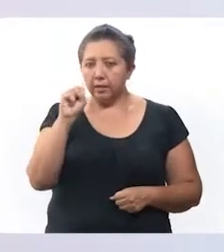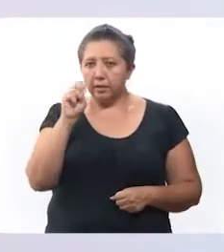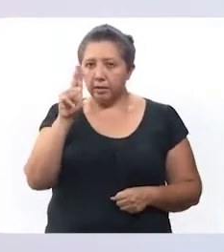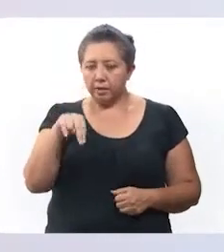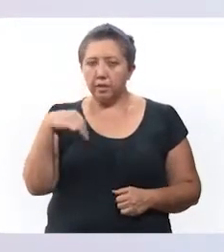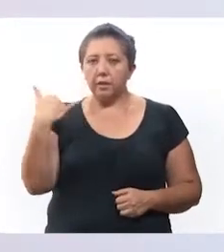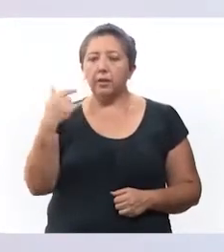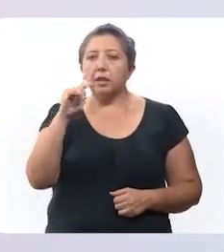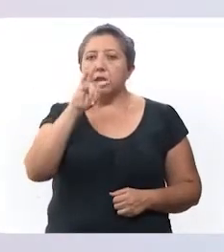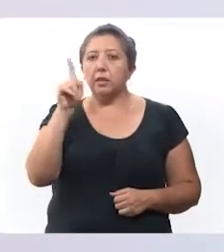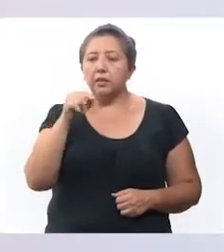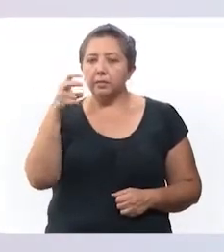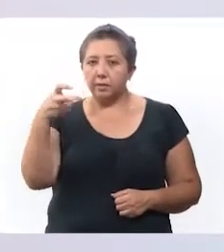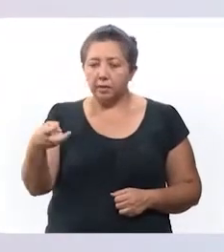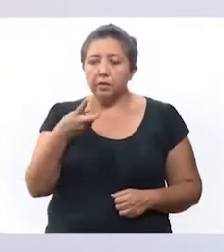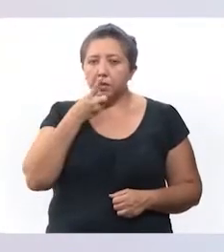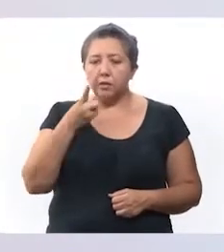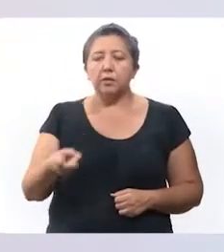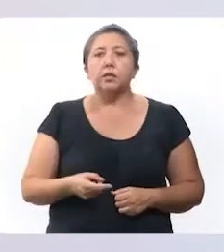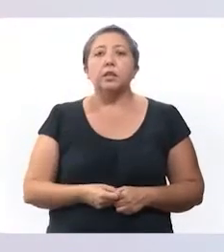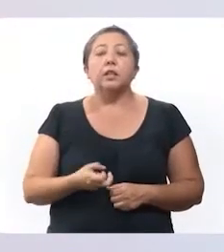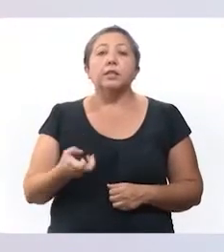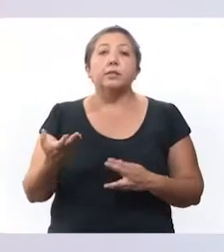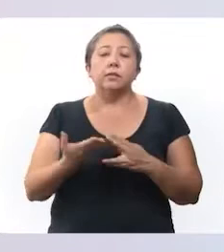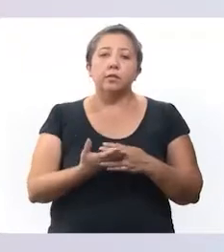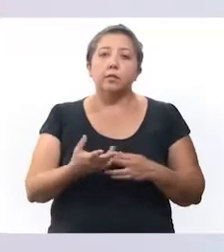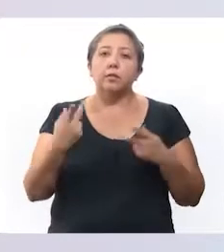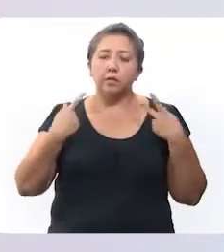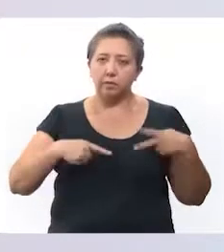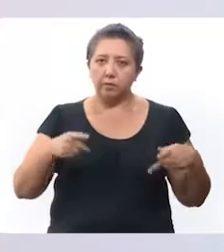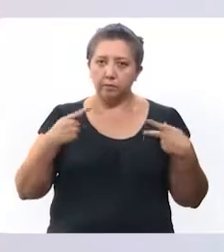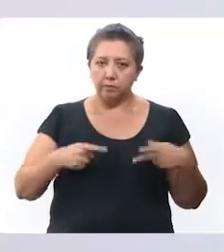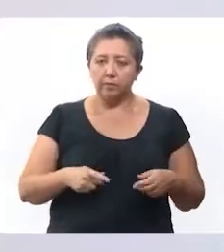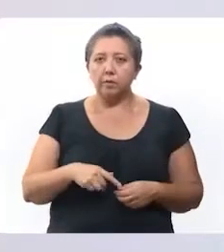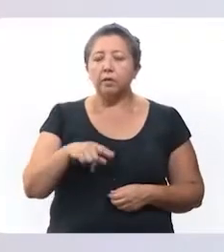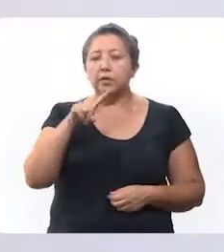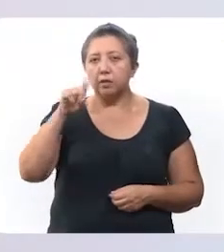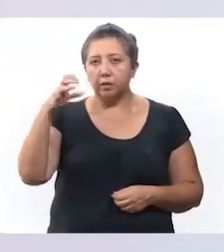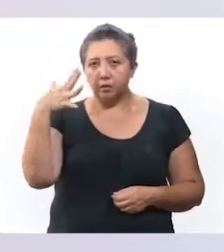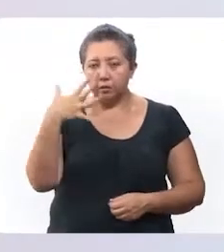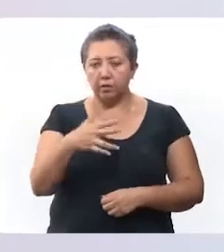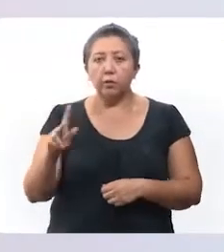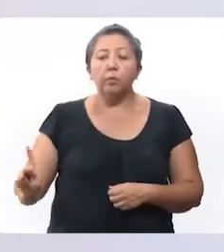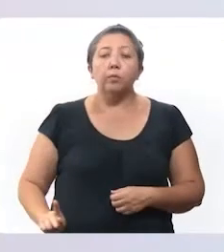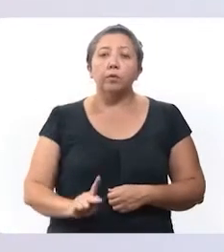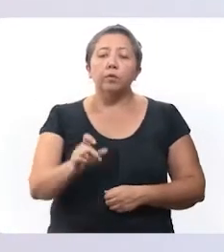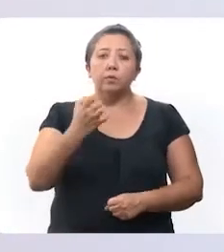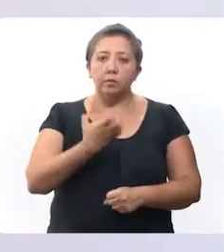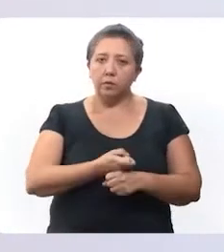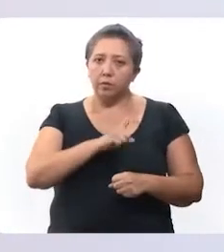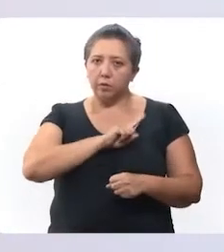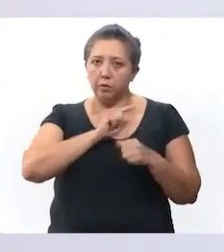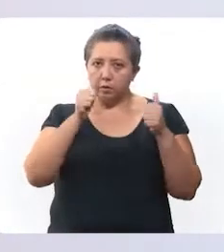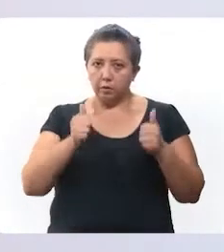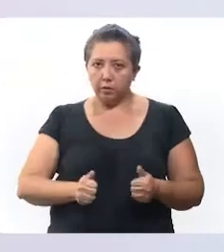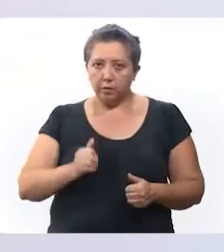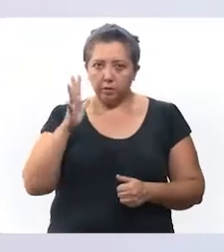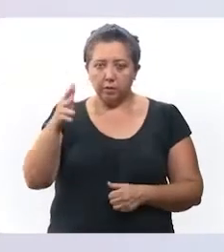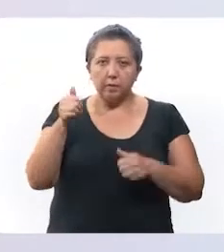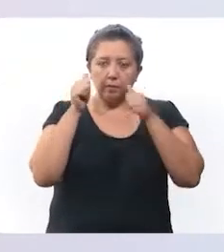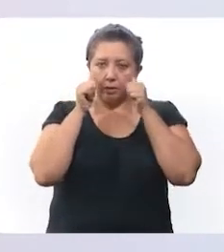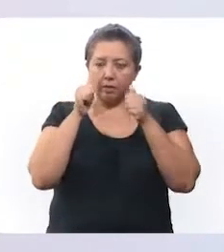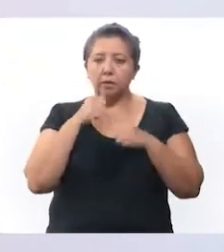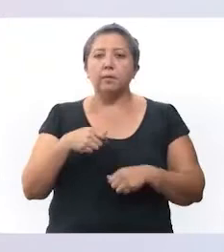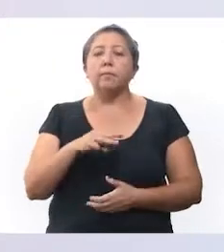Tizimín, por lo que con esta jornada se cubrirá a este sector de la población de 105 municipios del estado y solo quedará pendiente